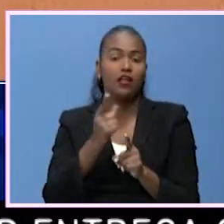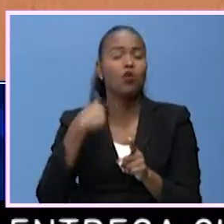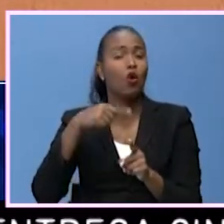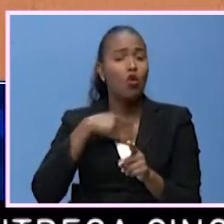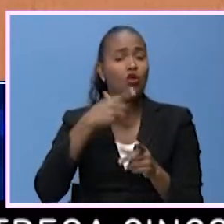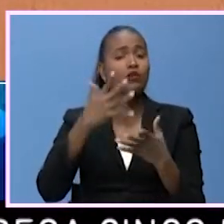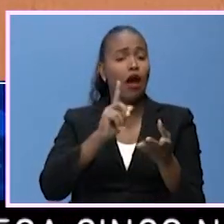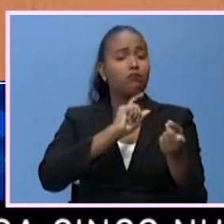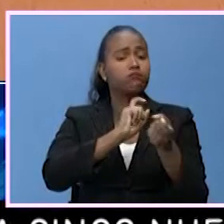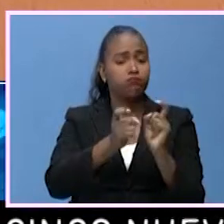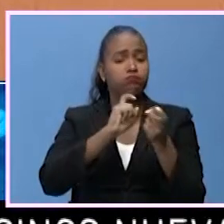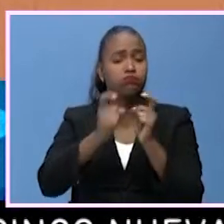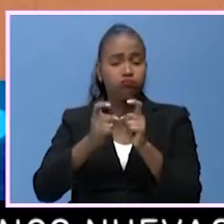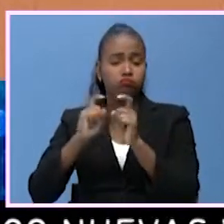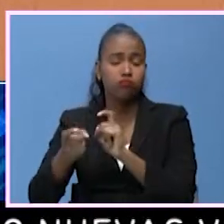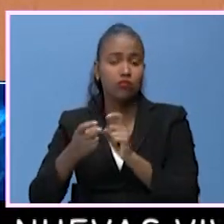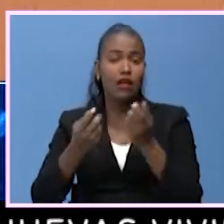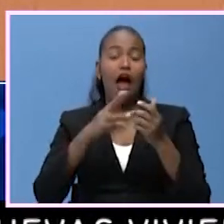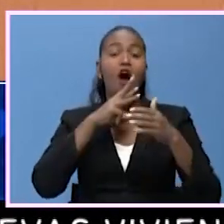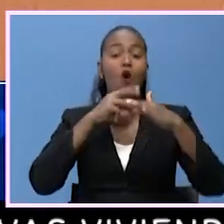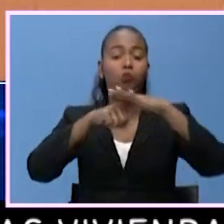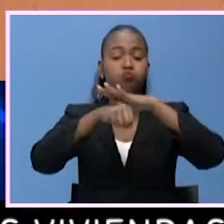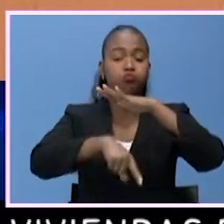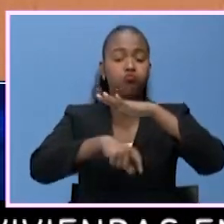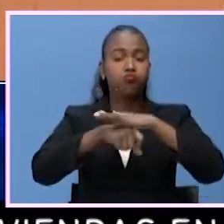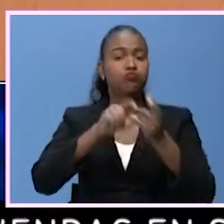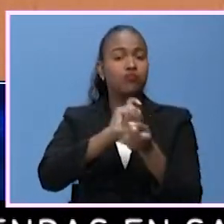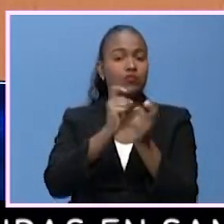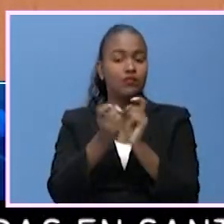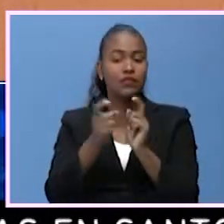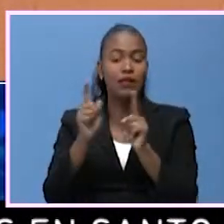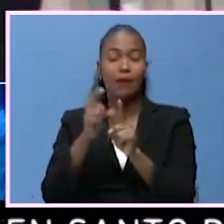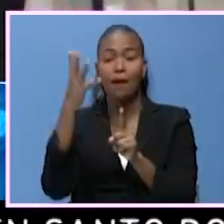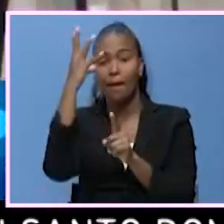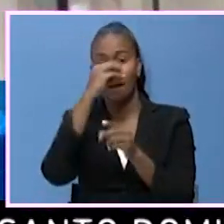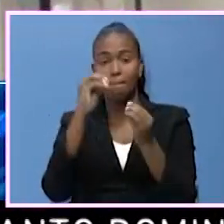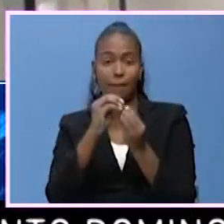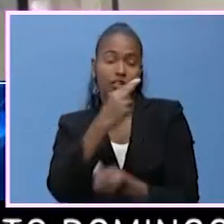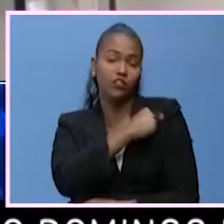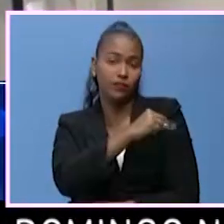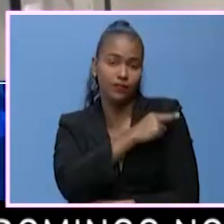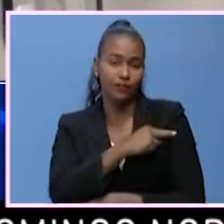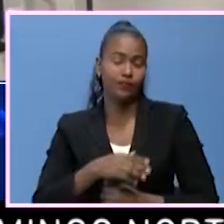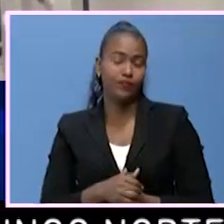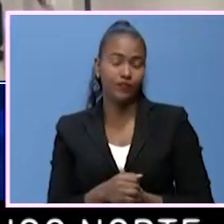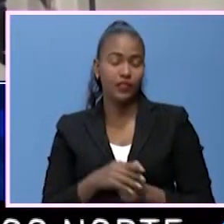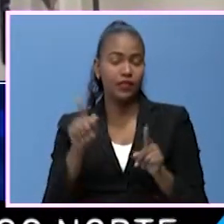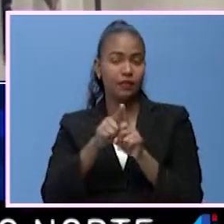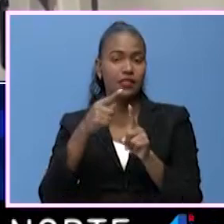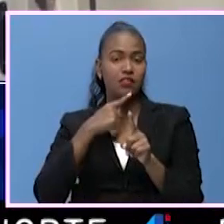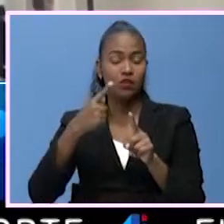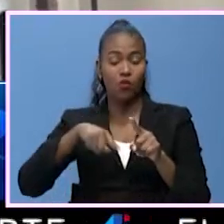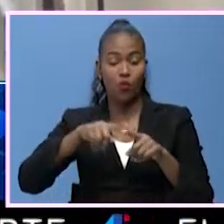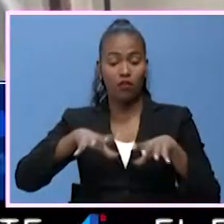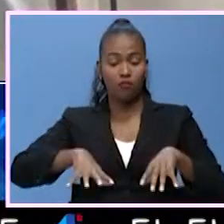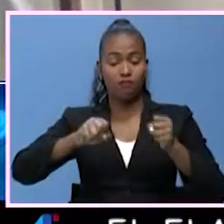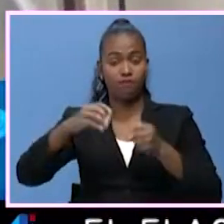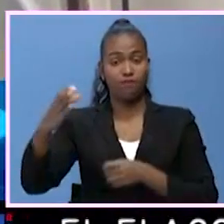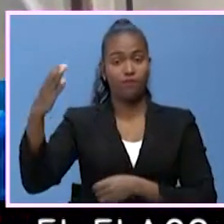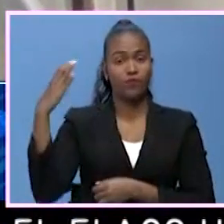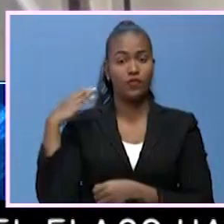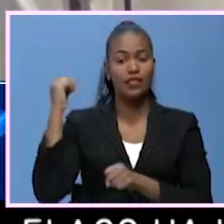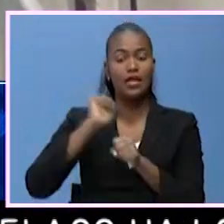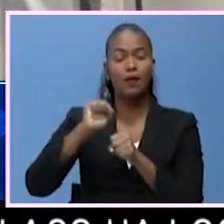corregido todas esas áreas en cuanto a las filtraciones y el embellecimiento del hospital. Manifestó que desde que llegó a este cargo trabaja para